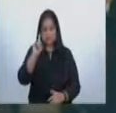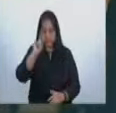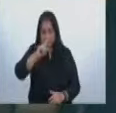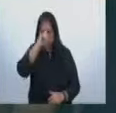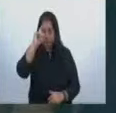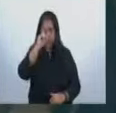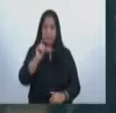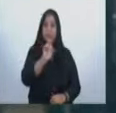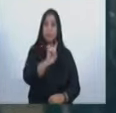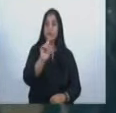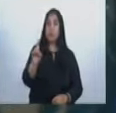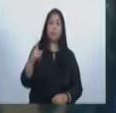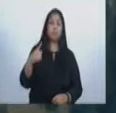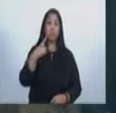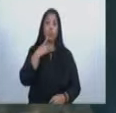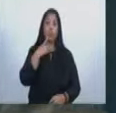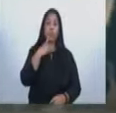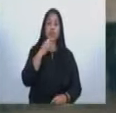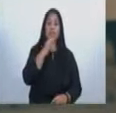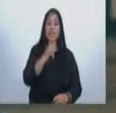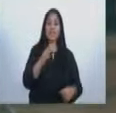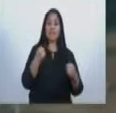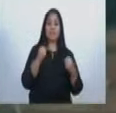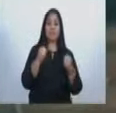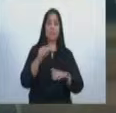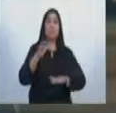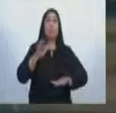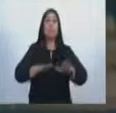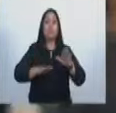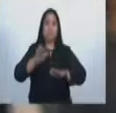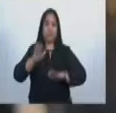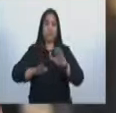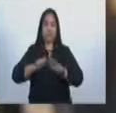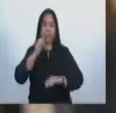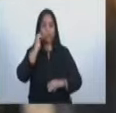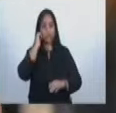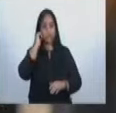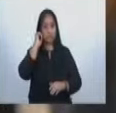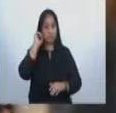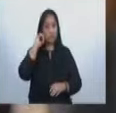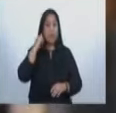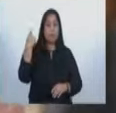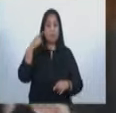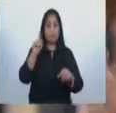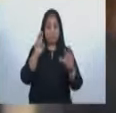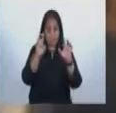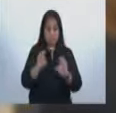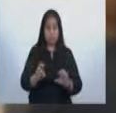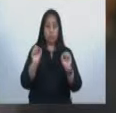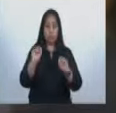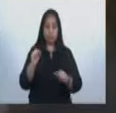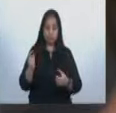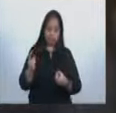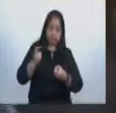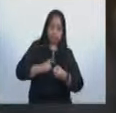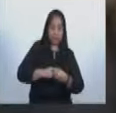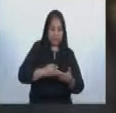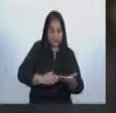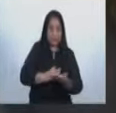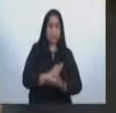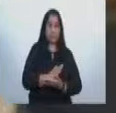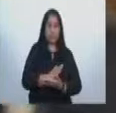de las autoridades es crear las condiciones para que las personas puedan ejercer ese derecho Eso